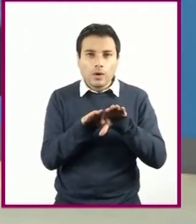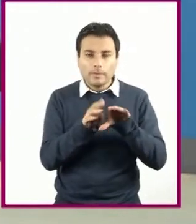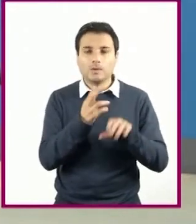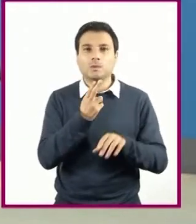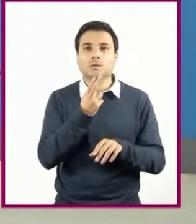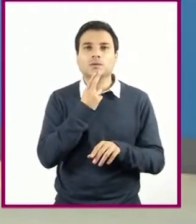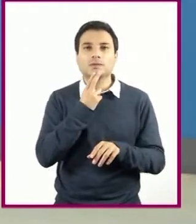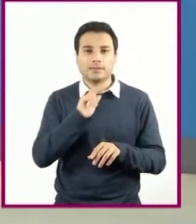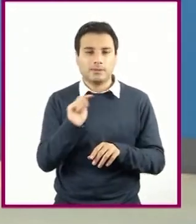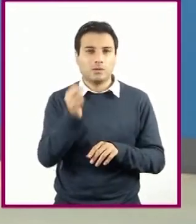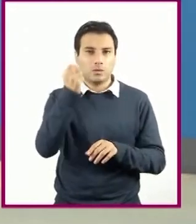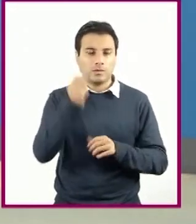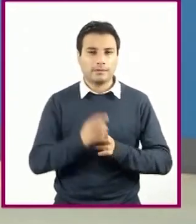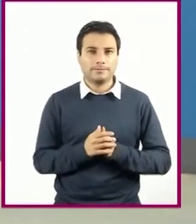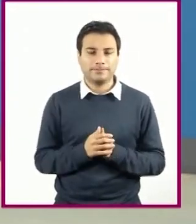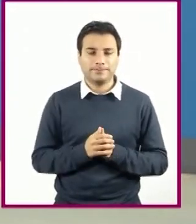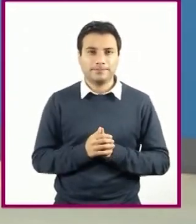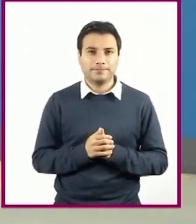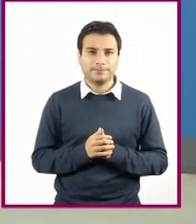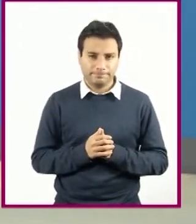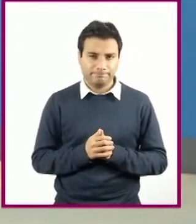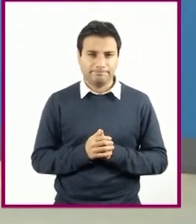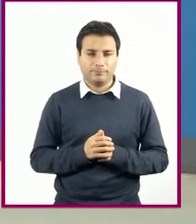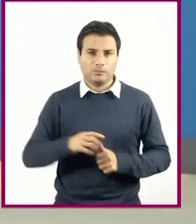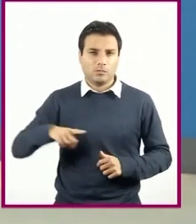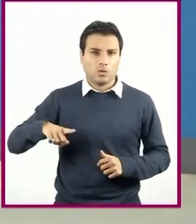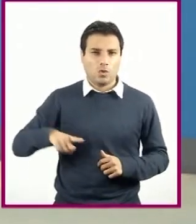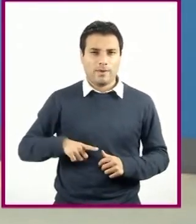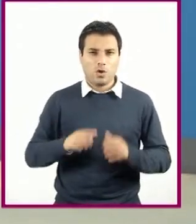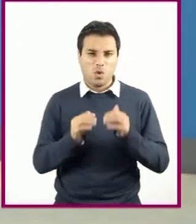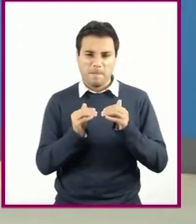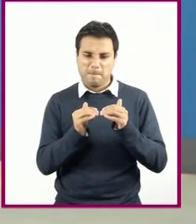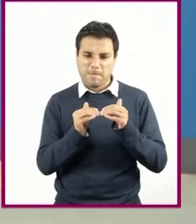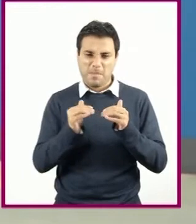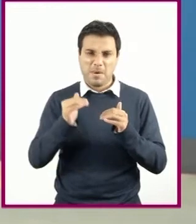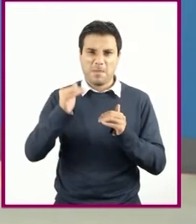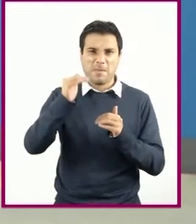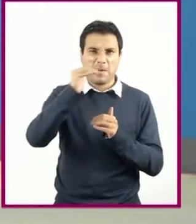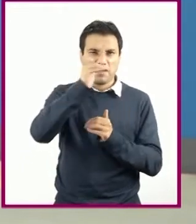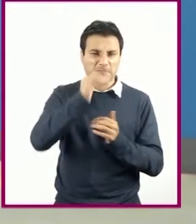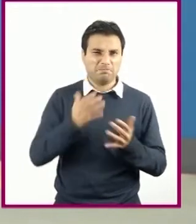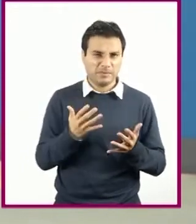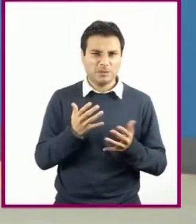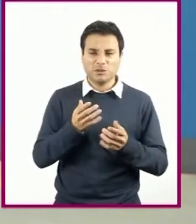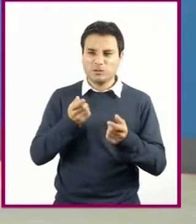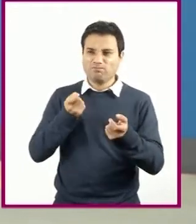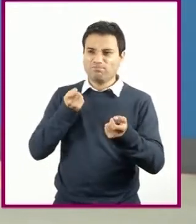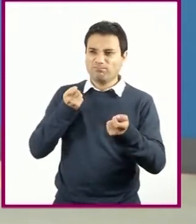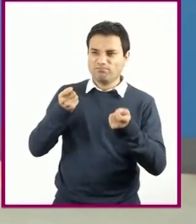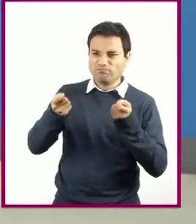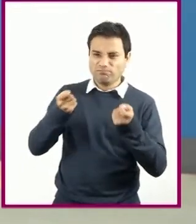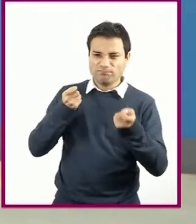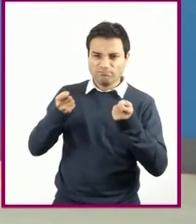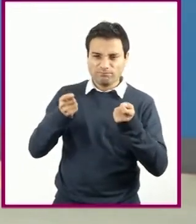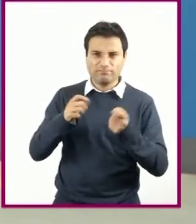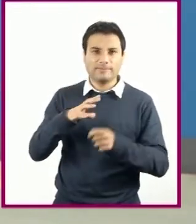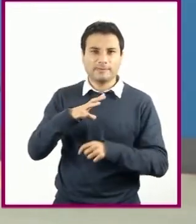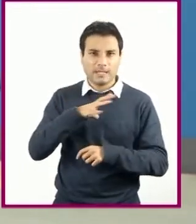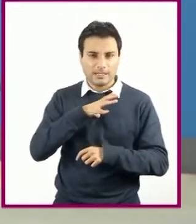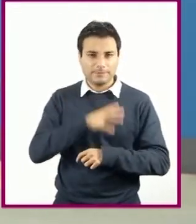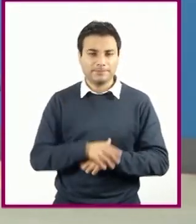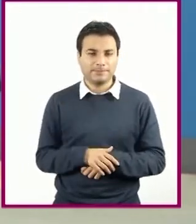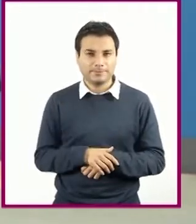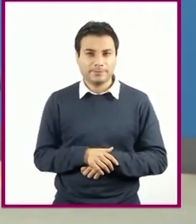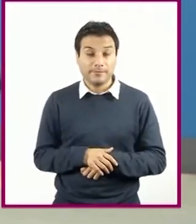tecnologías, es decir, la supremacía que comenzaron a adquirir las potencias industrializadas sirvió de